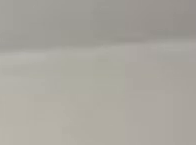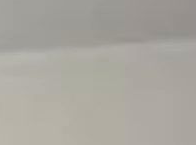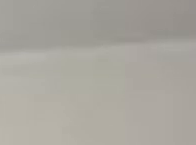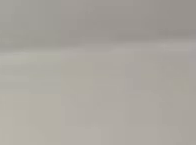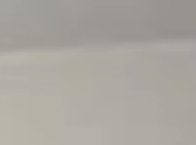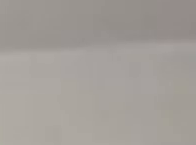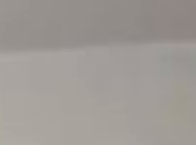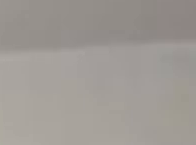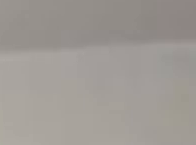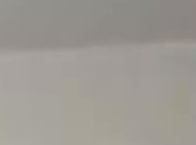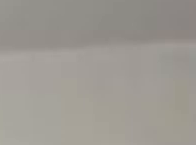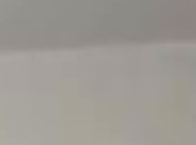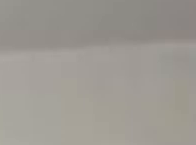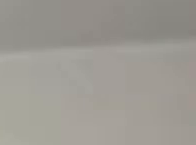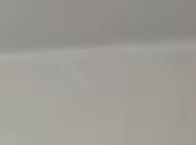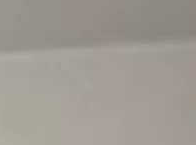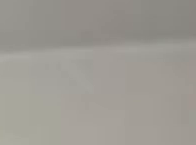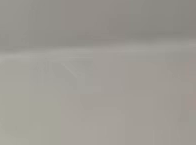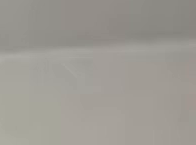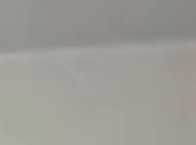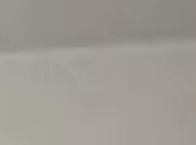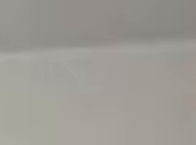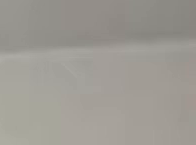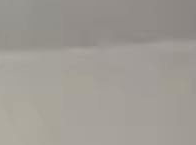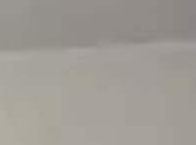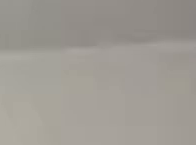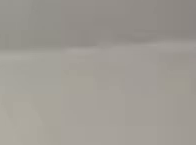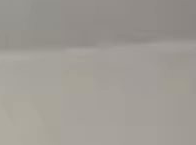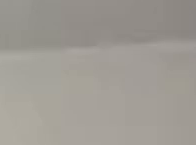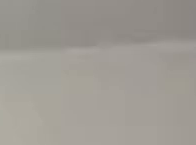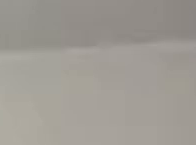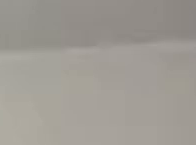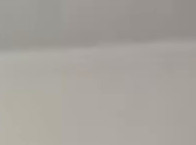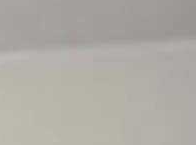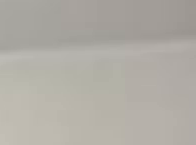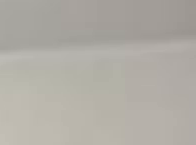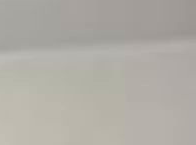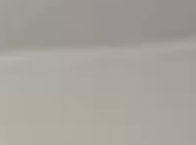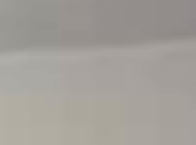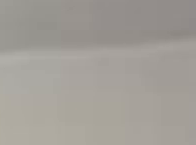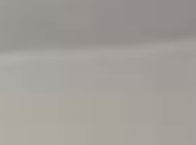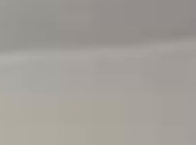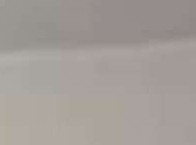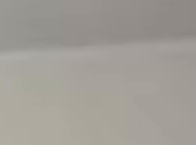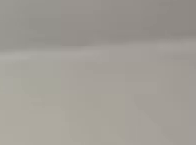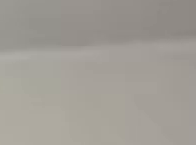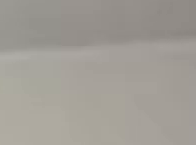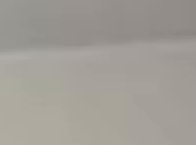poder visualizar los avances, pues, ¿ya? Si uno fija un objetivo a 2 o 3 años más, ¿cierto?